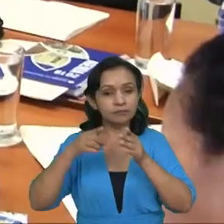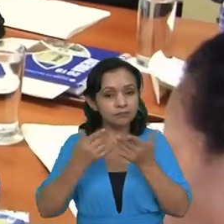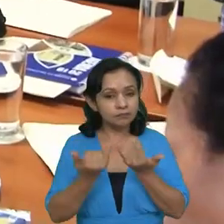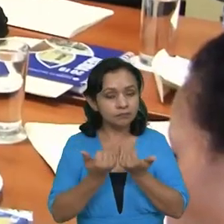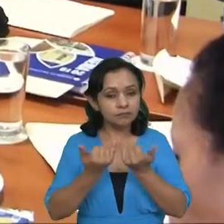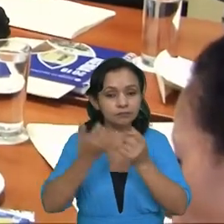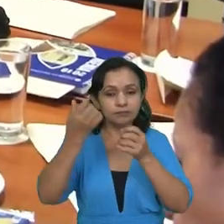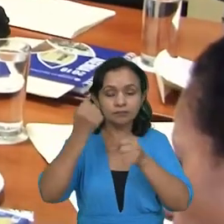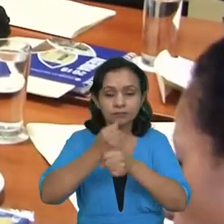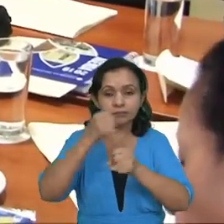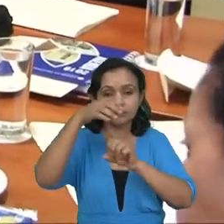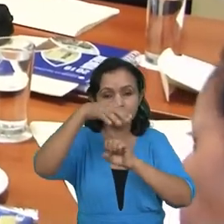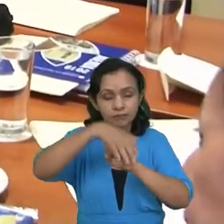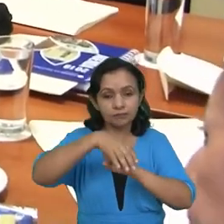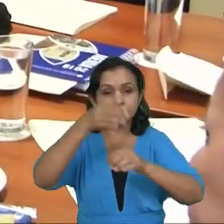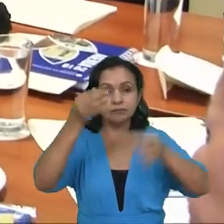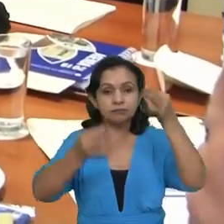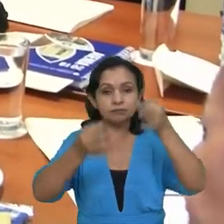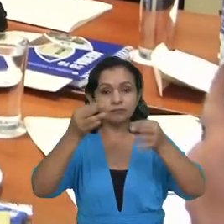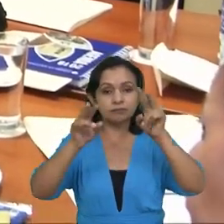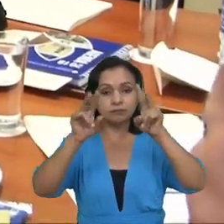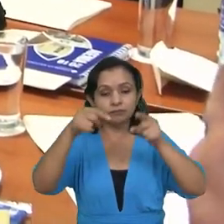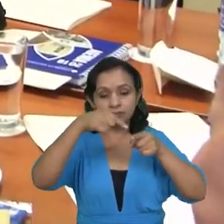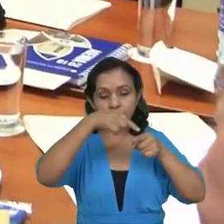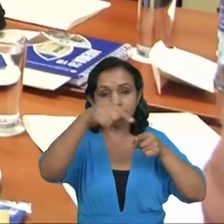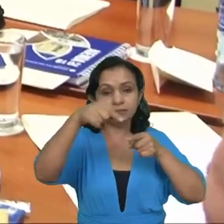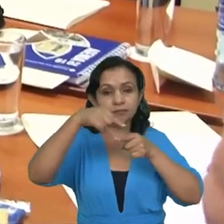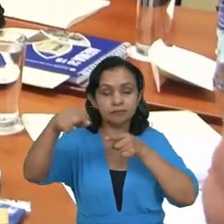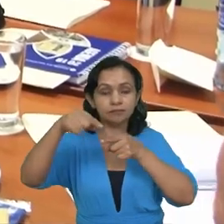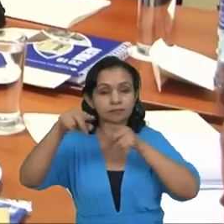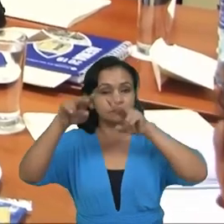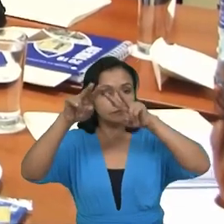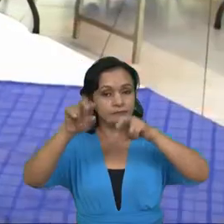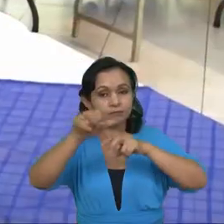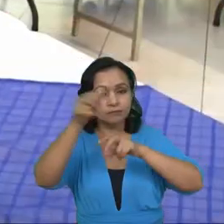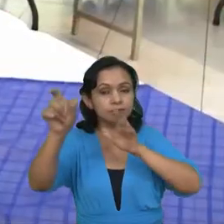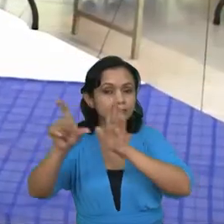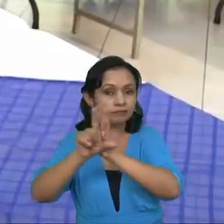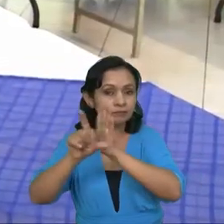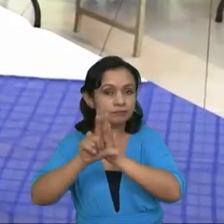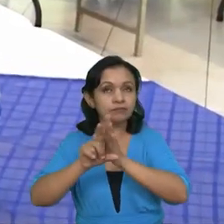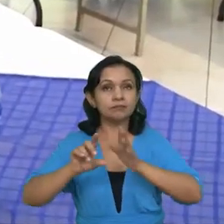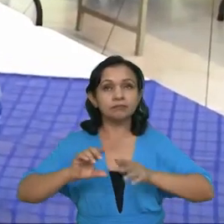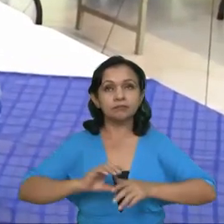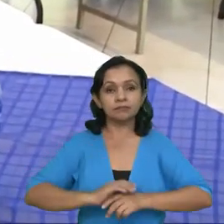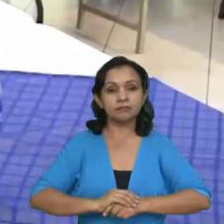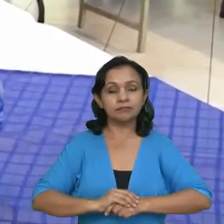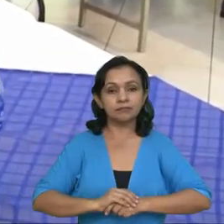en la elaboración del digesto jurídico en materia municipal y evaluar otras leyes